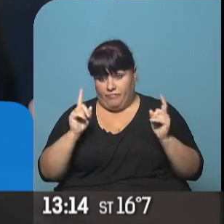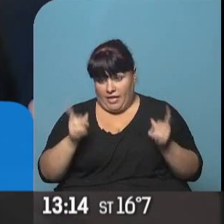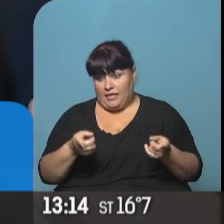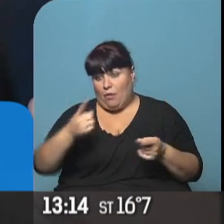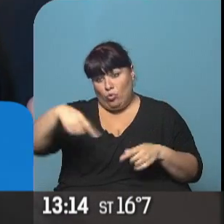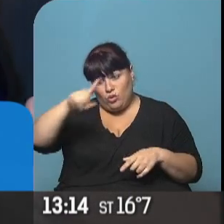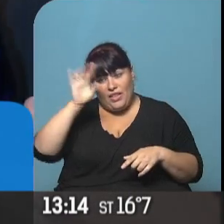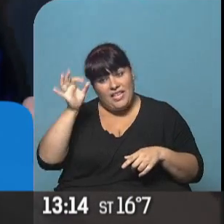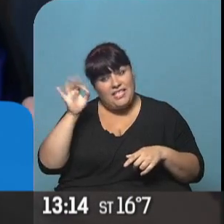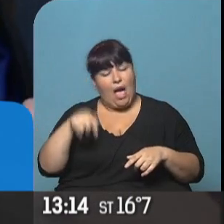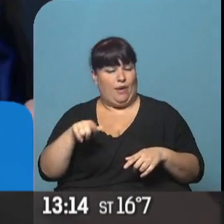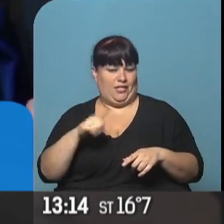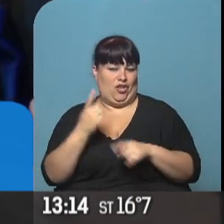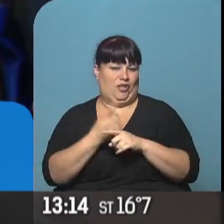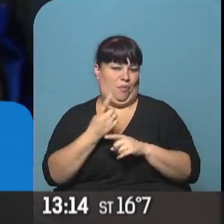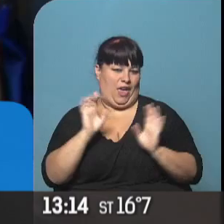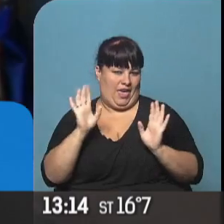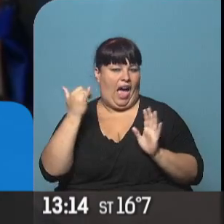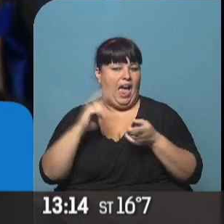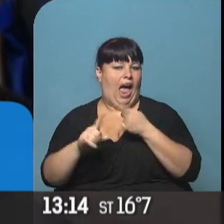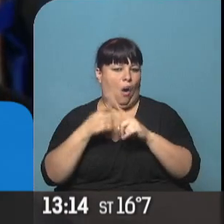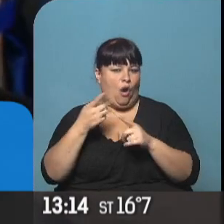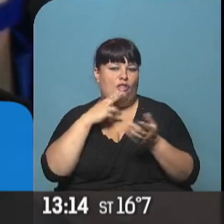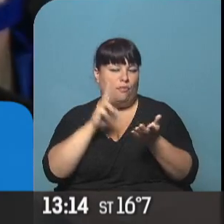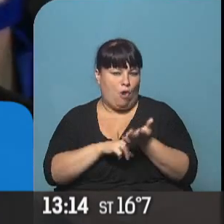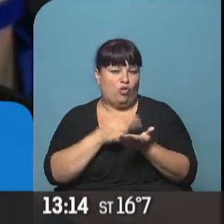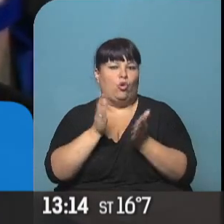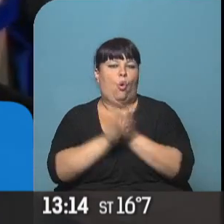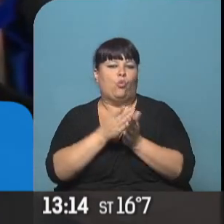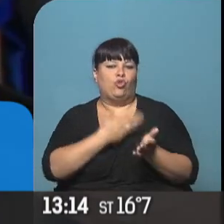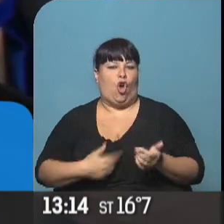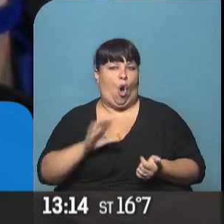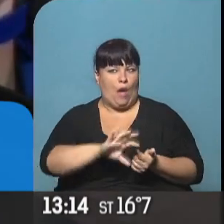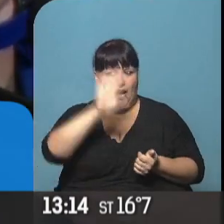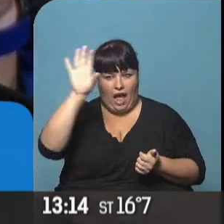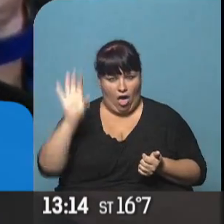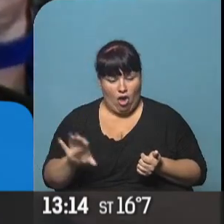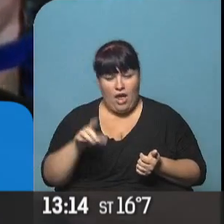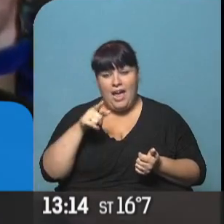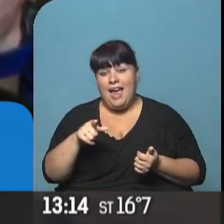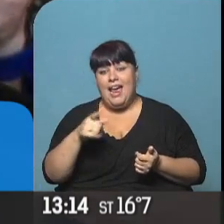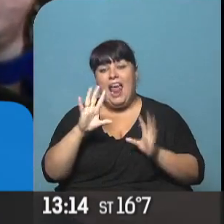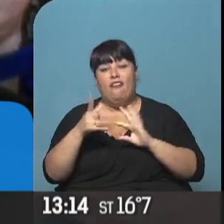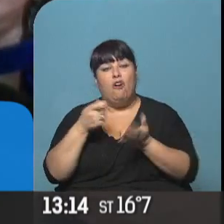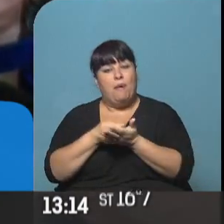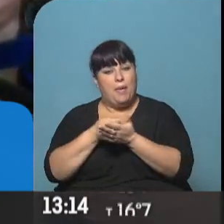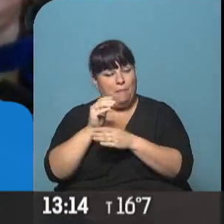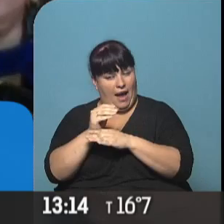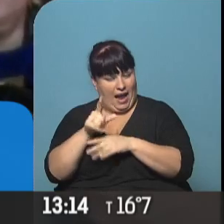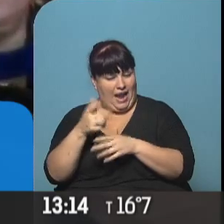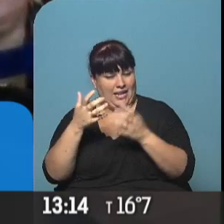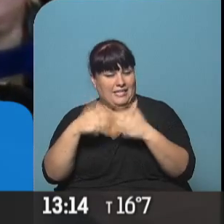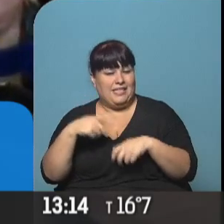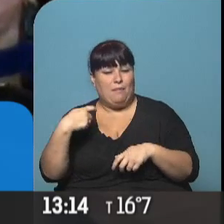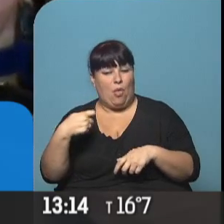todos ustedes saben que esto no se lo puede ver solo, que había un acuerdo fiscal con los gobernadores, porque la fuente de financiamiento del sistema